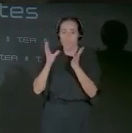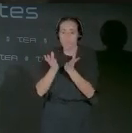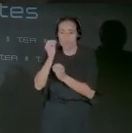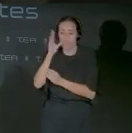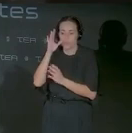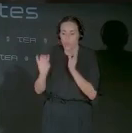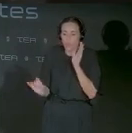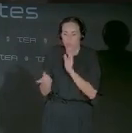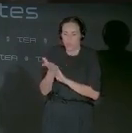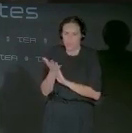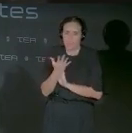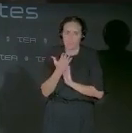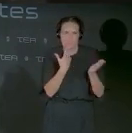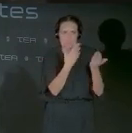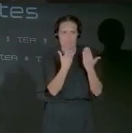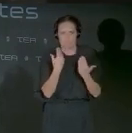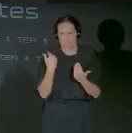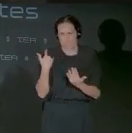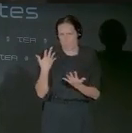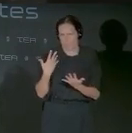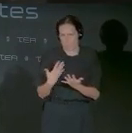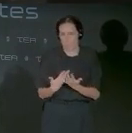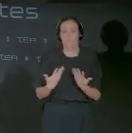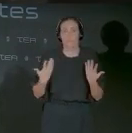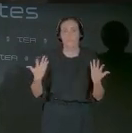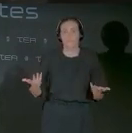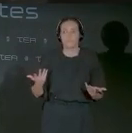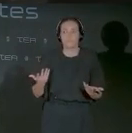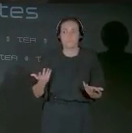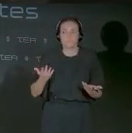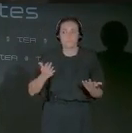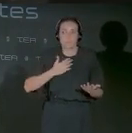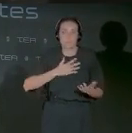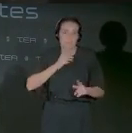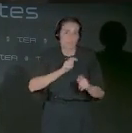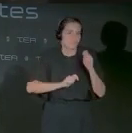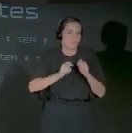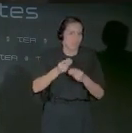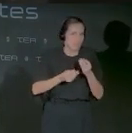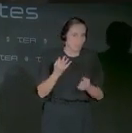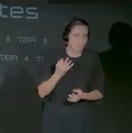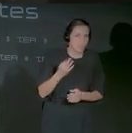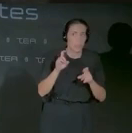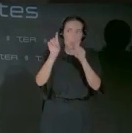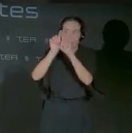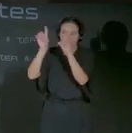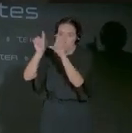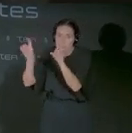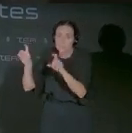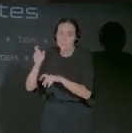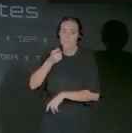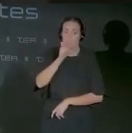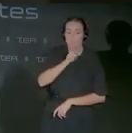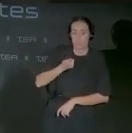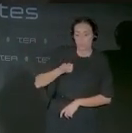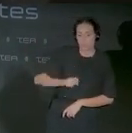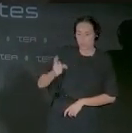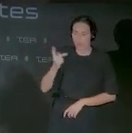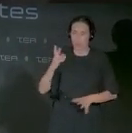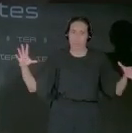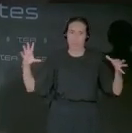virtuales. Y bueno, básicamente lo que hacemos desde la asociación pues es conectar a todas estas empresas profesionales que se